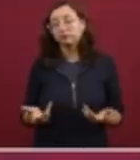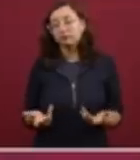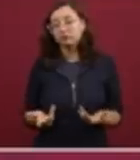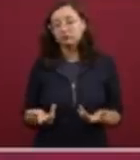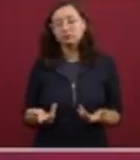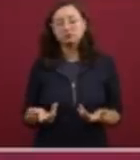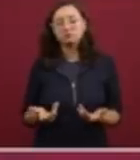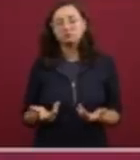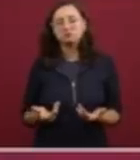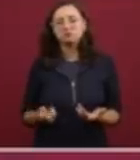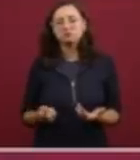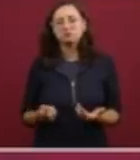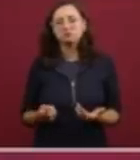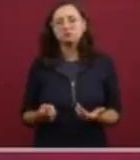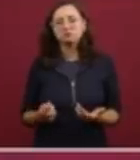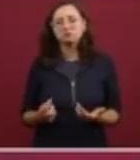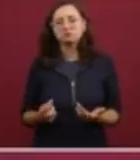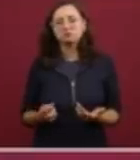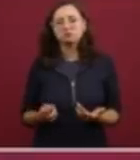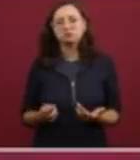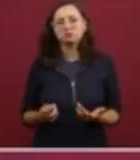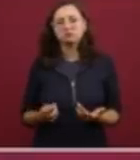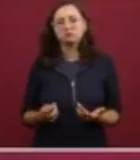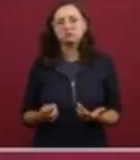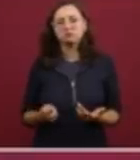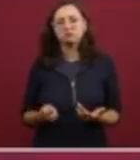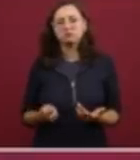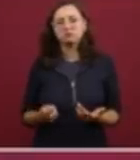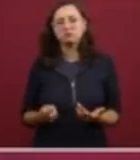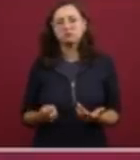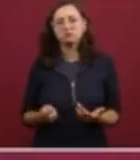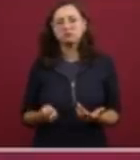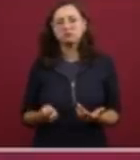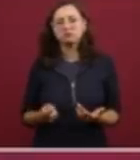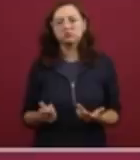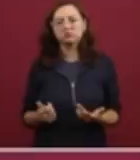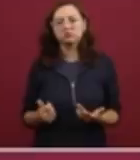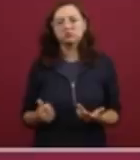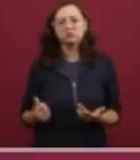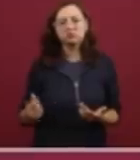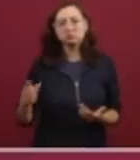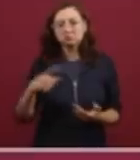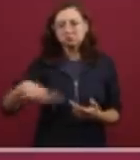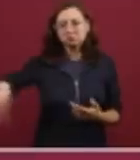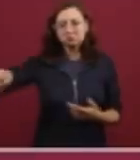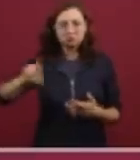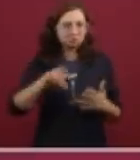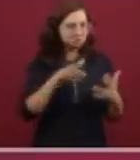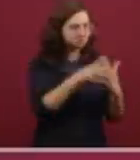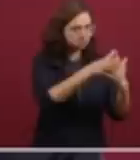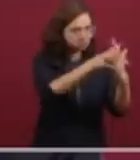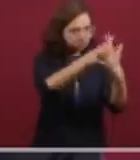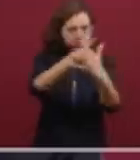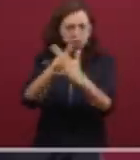a nadie se le debe privar de la vida.